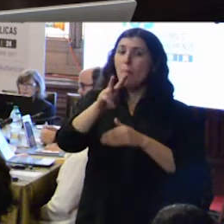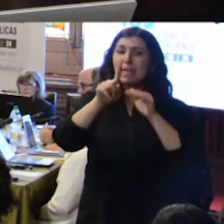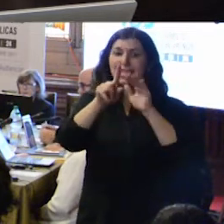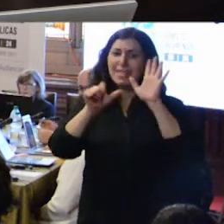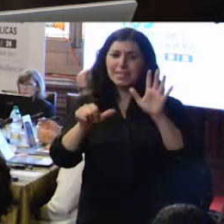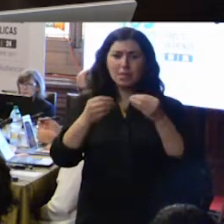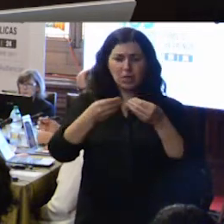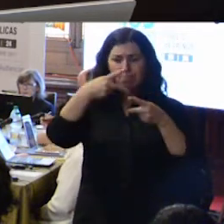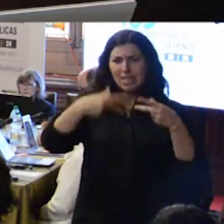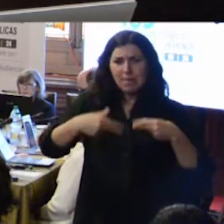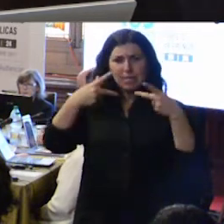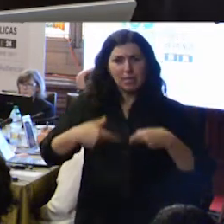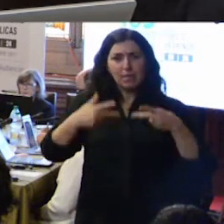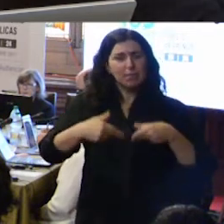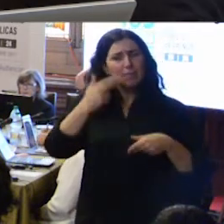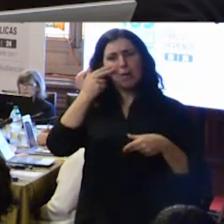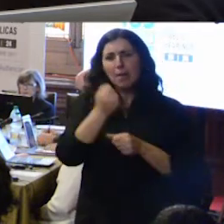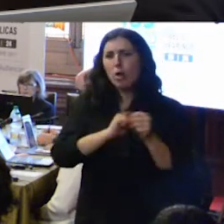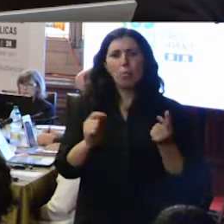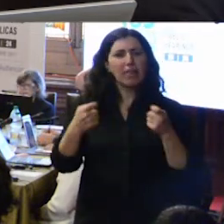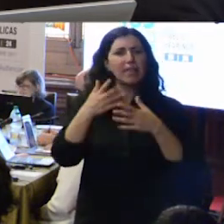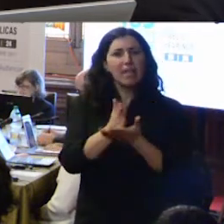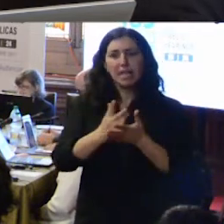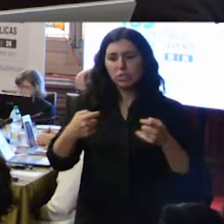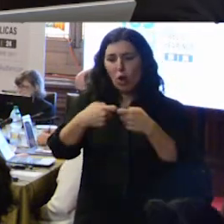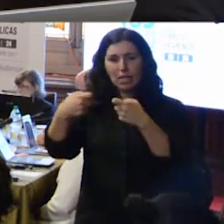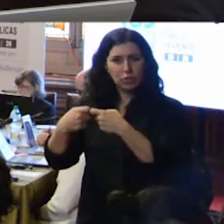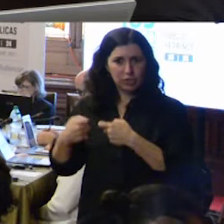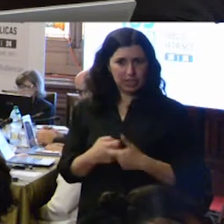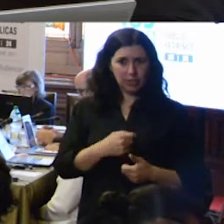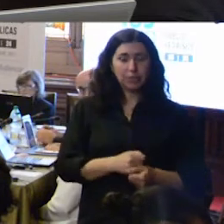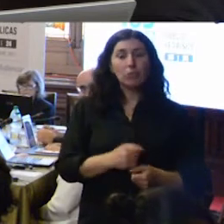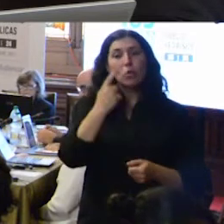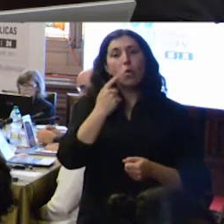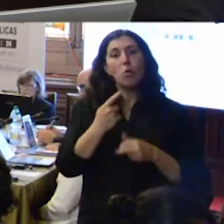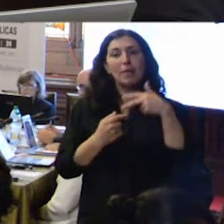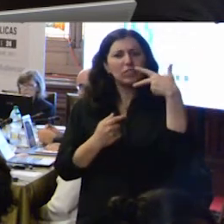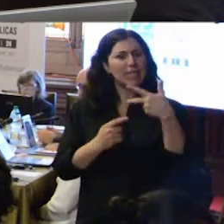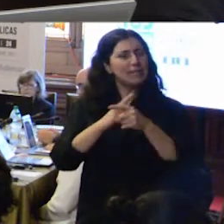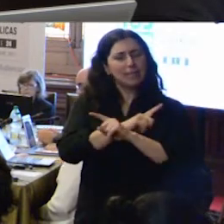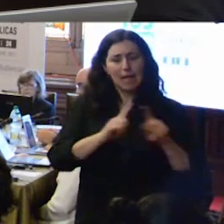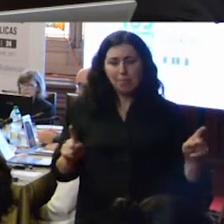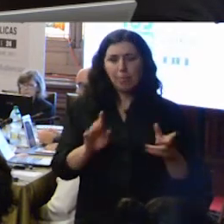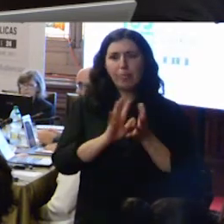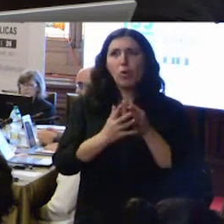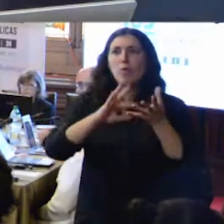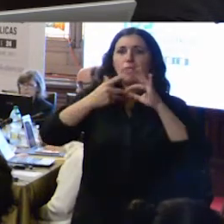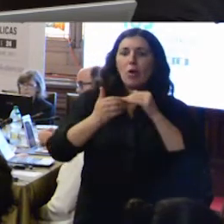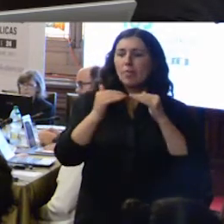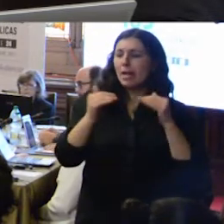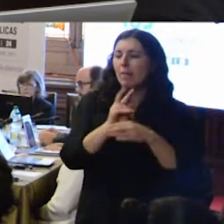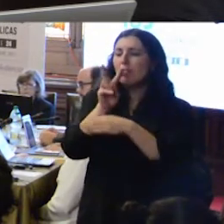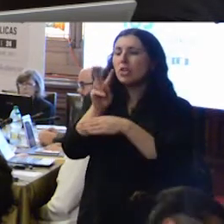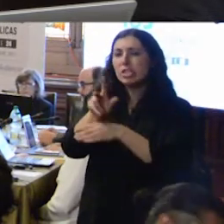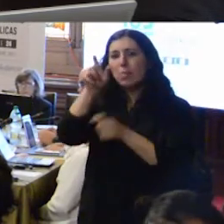restrictiva del derecho de asociación. Tres, tampoco han sido abordados estándares y medidas de protección a los y las